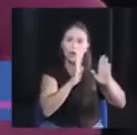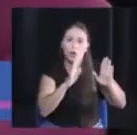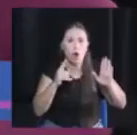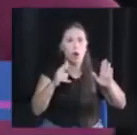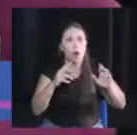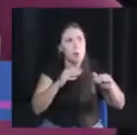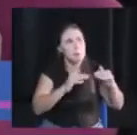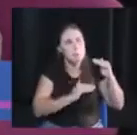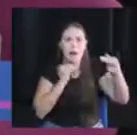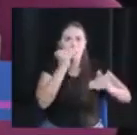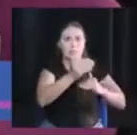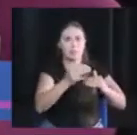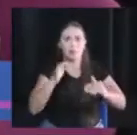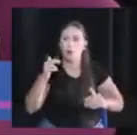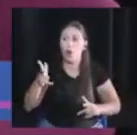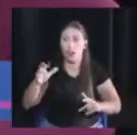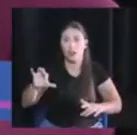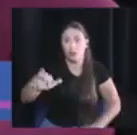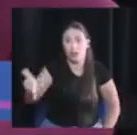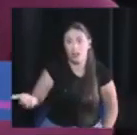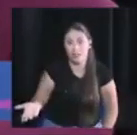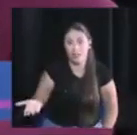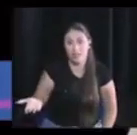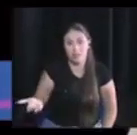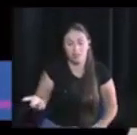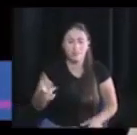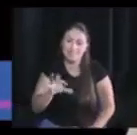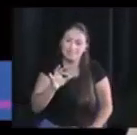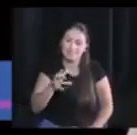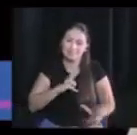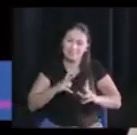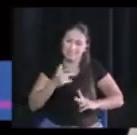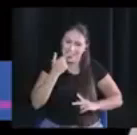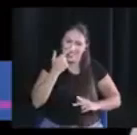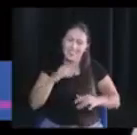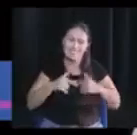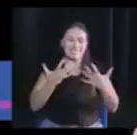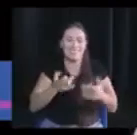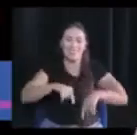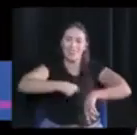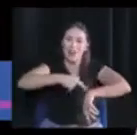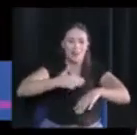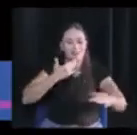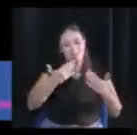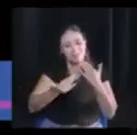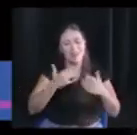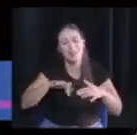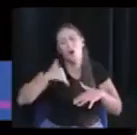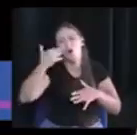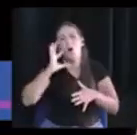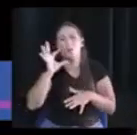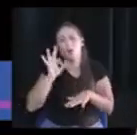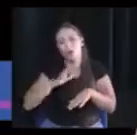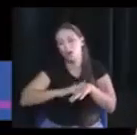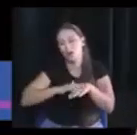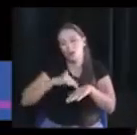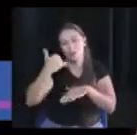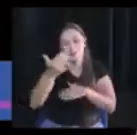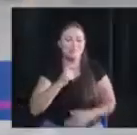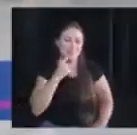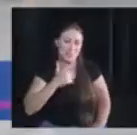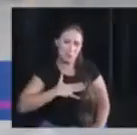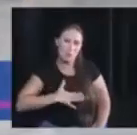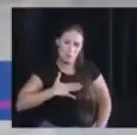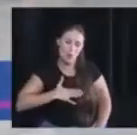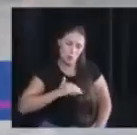con la suya. Bueno, la verdad que está interesantísimo. Seguiría el rato, pero ya tendremos más oportunidades. Con mucho gusto, Leandro, con